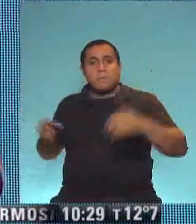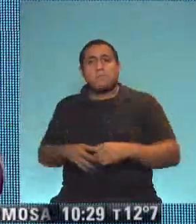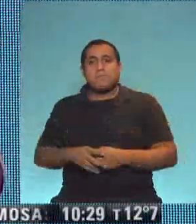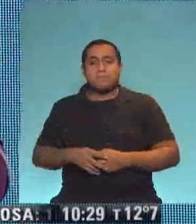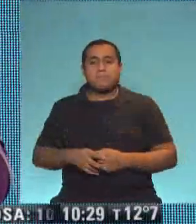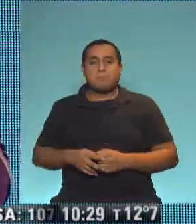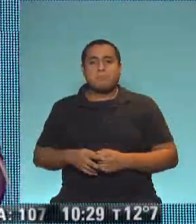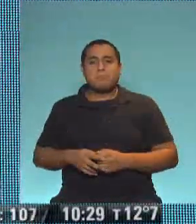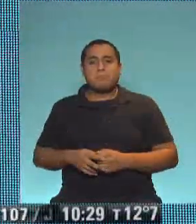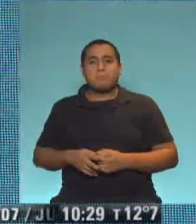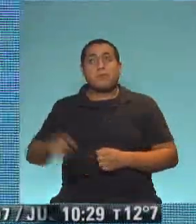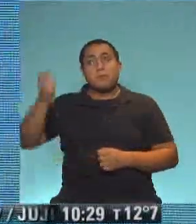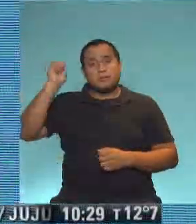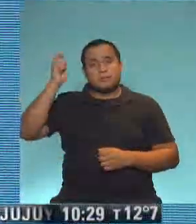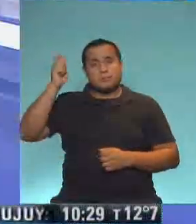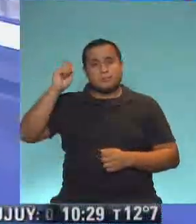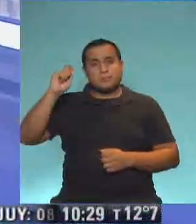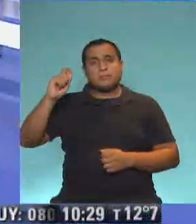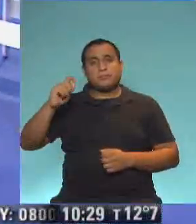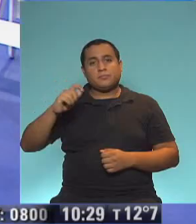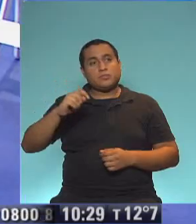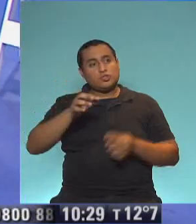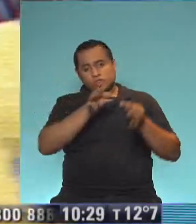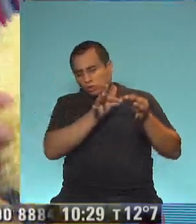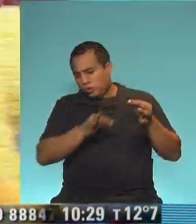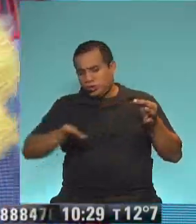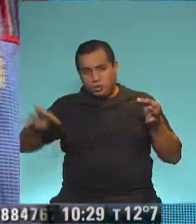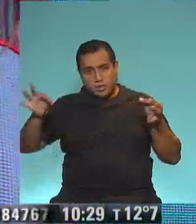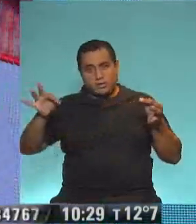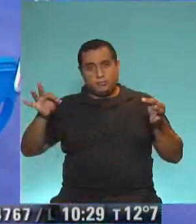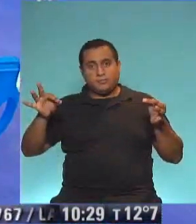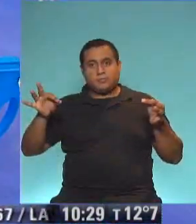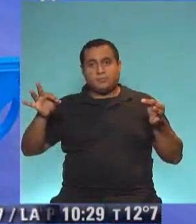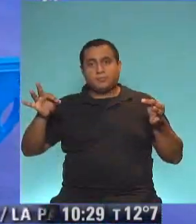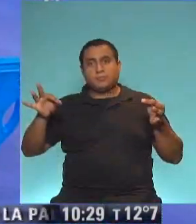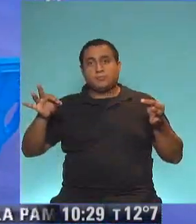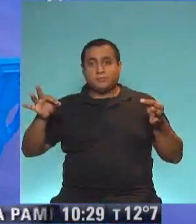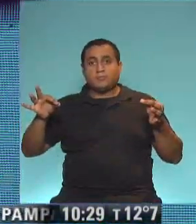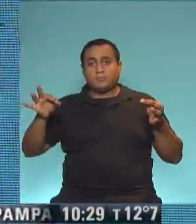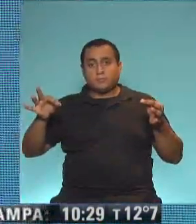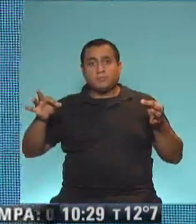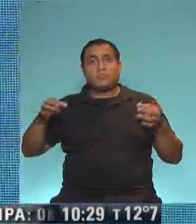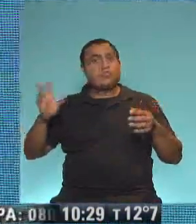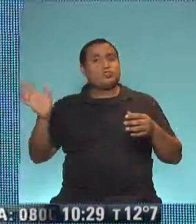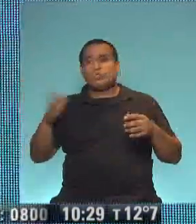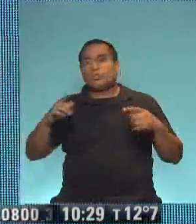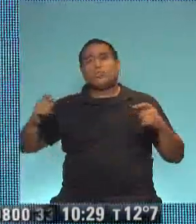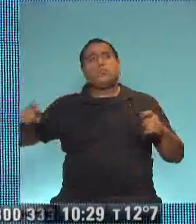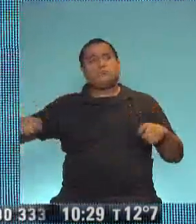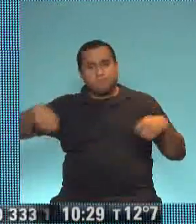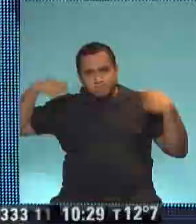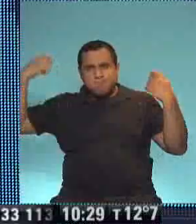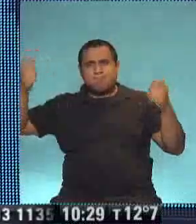cuando sonaba el timbre del recreo, era una soga que iba de punta a punta al patio. Entonces íbamos todos los